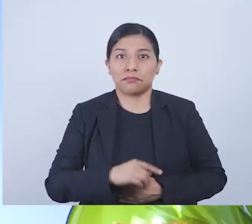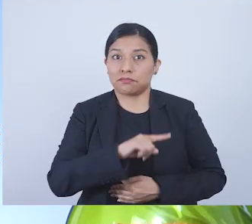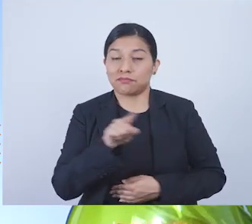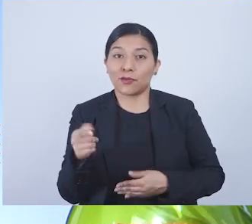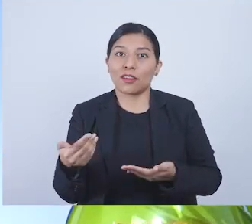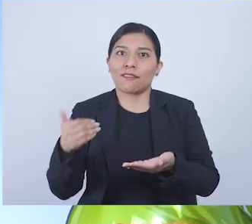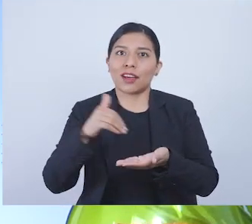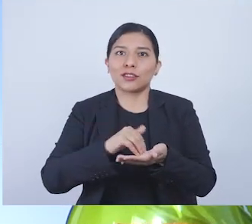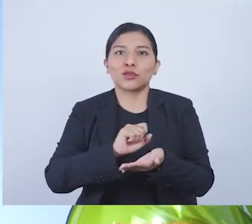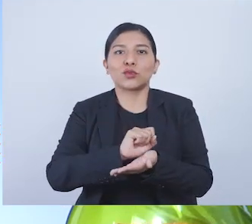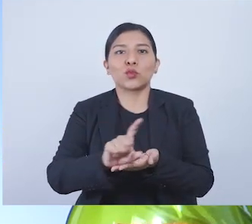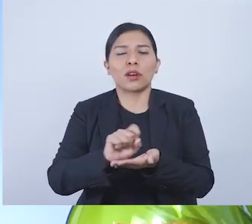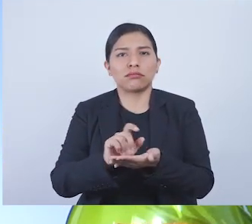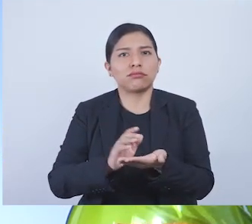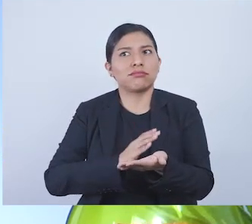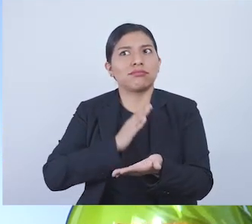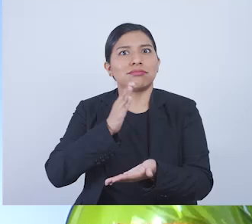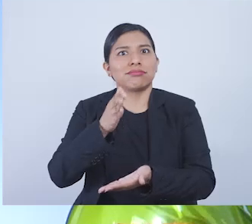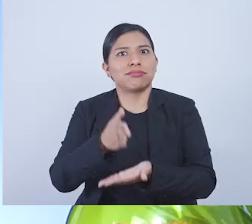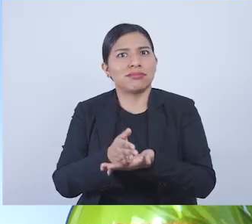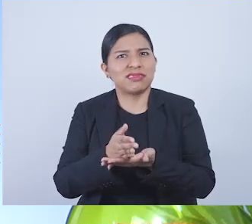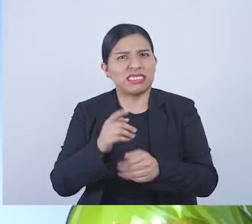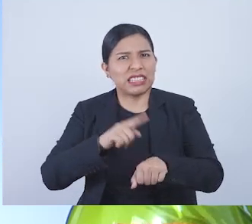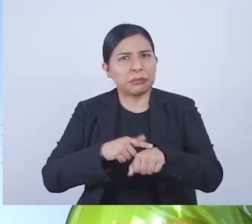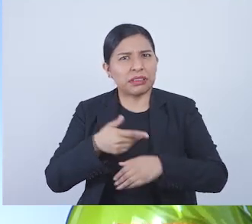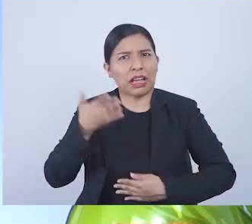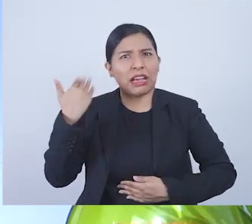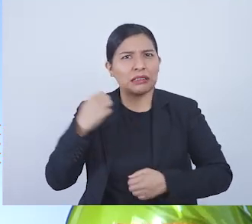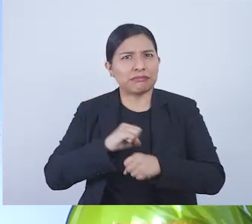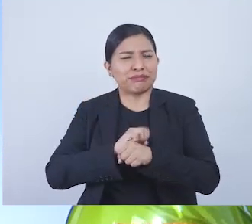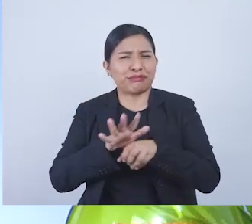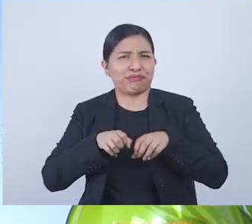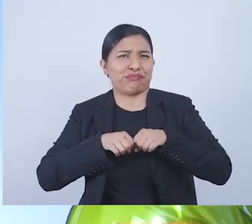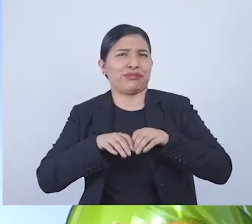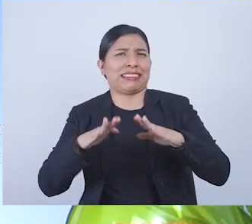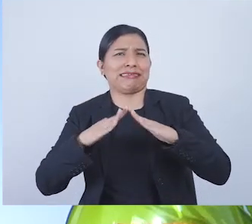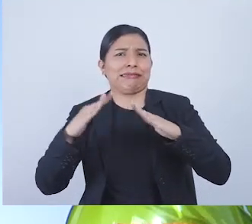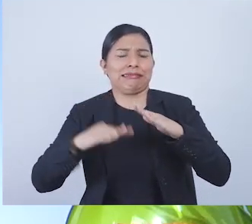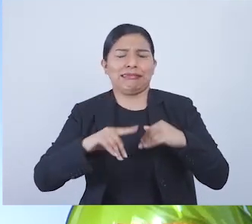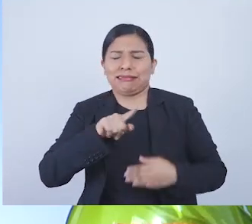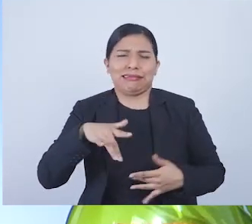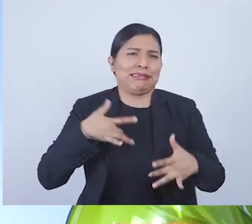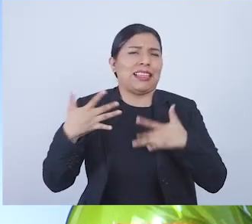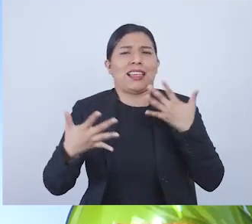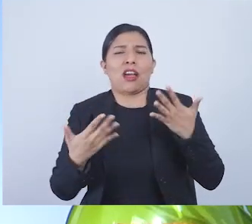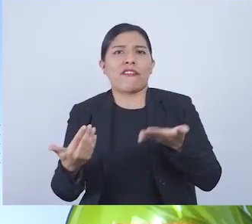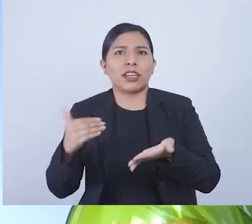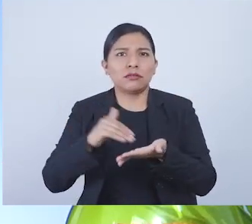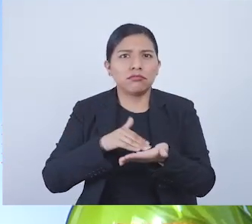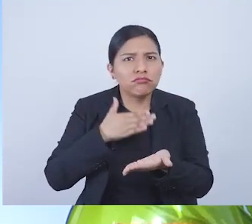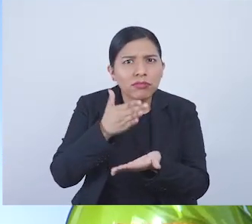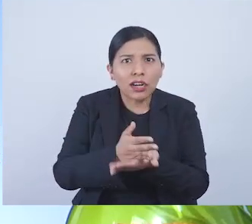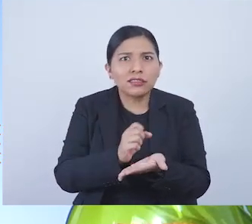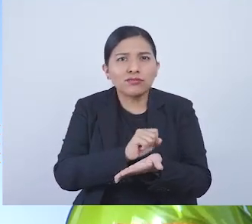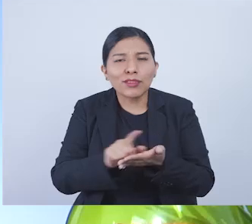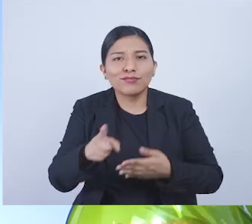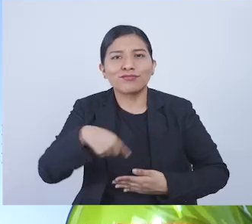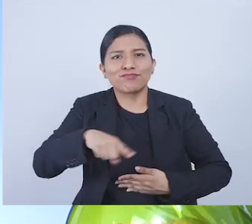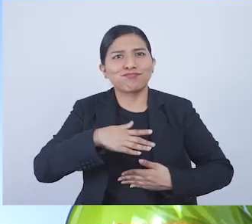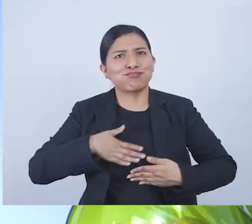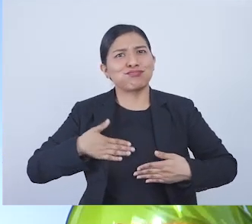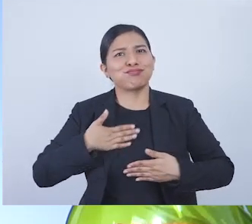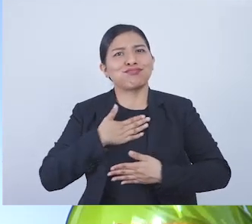retornar a la escuela después de una condición de pandemia, seguro estoy que será el momento de mayor regocijo de